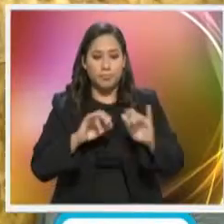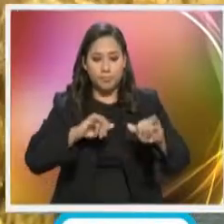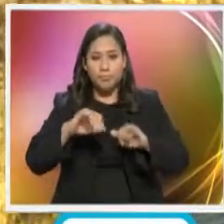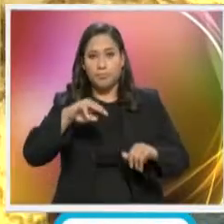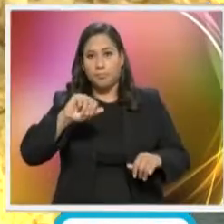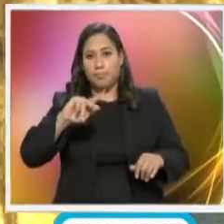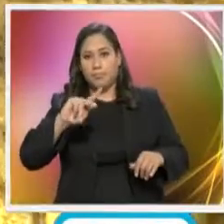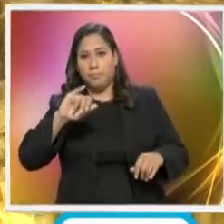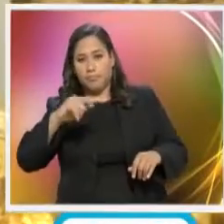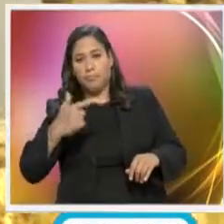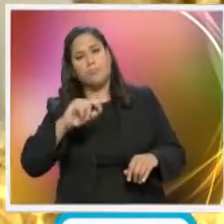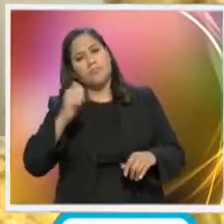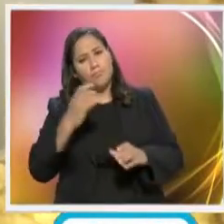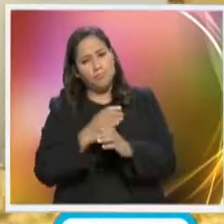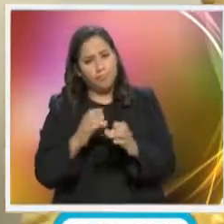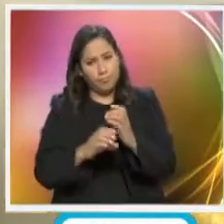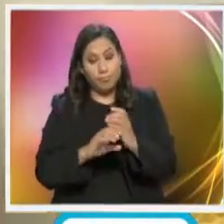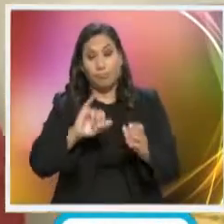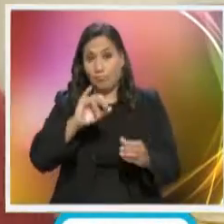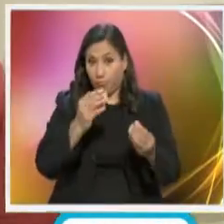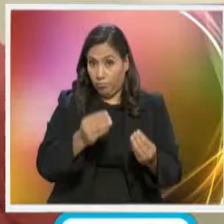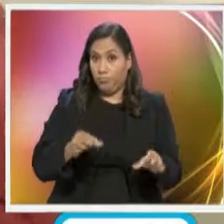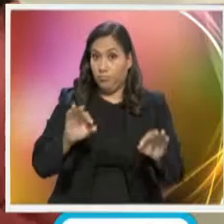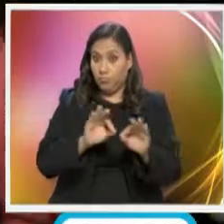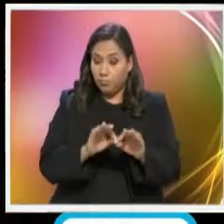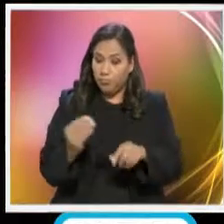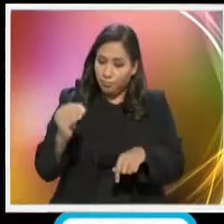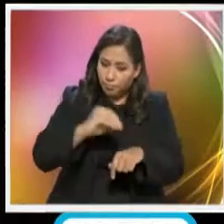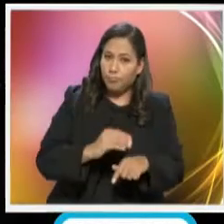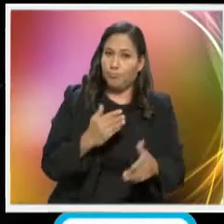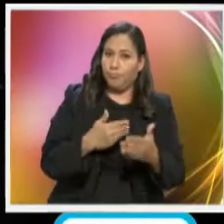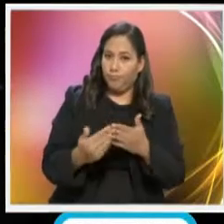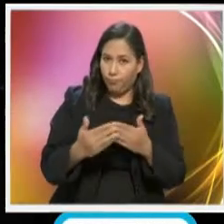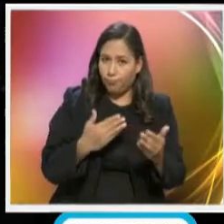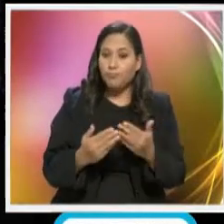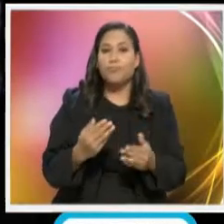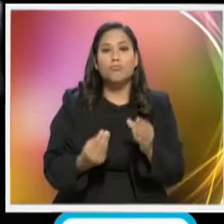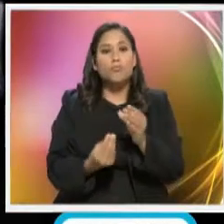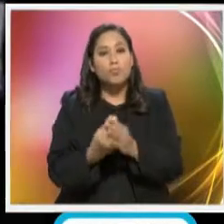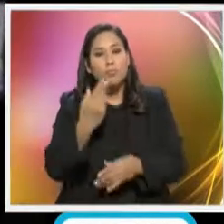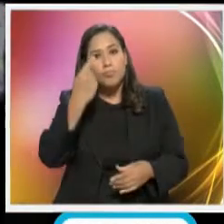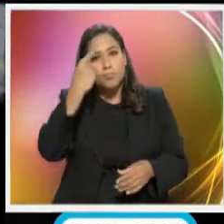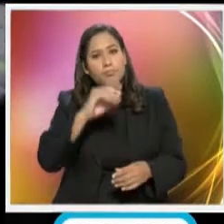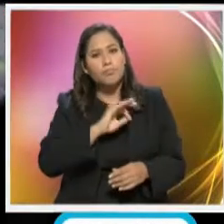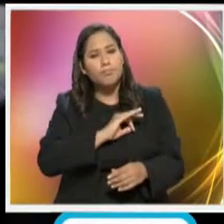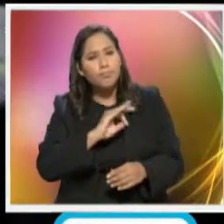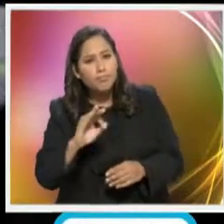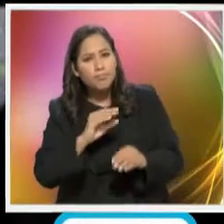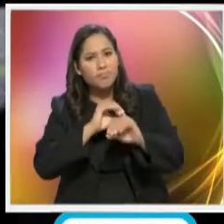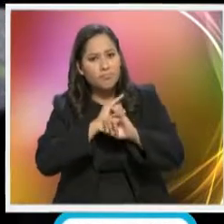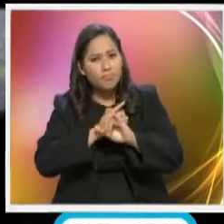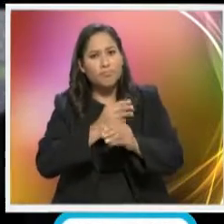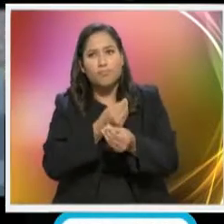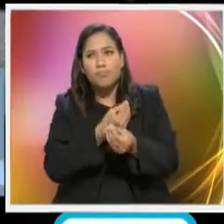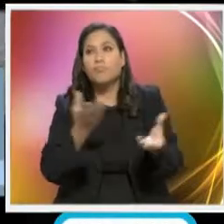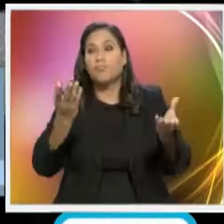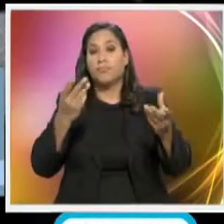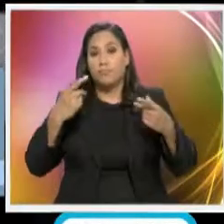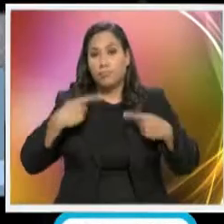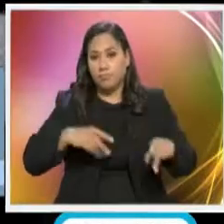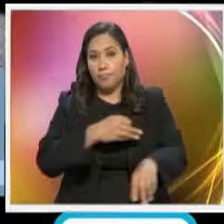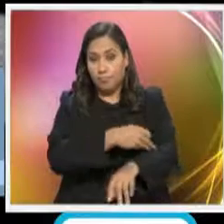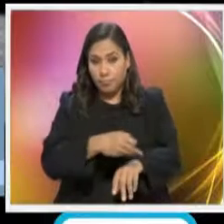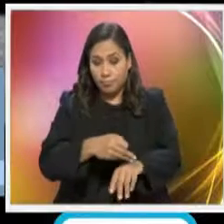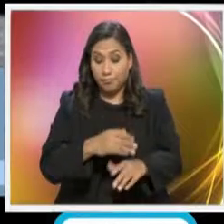otras más? Así es, Paula. Es importante incluir la tecnología precisamente para poder permear información a la ciudadanía.